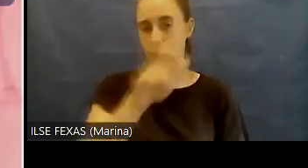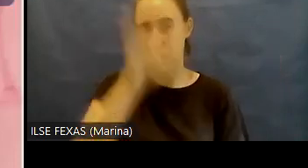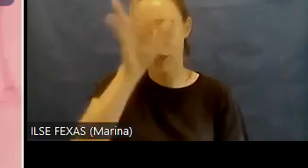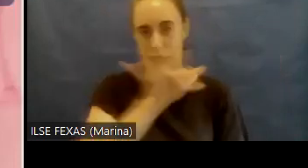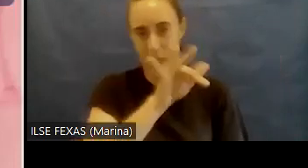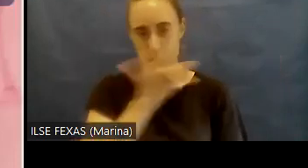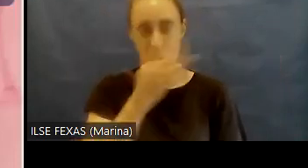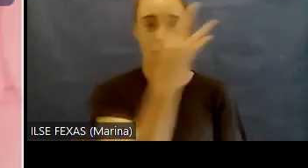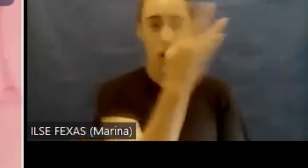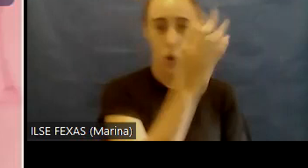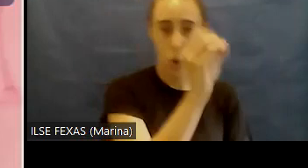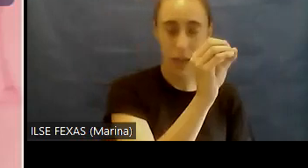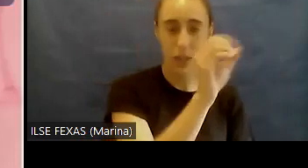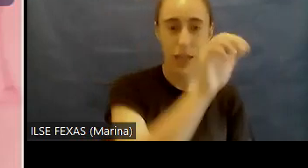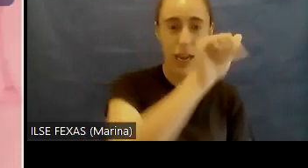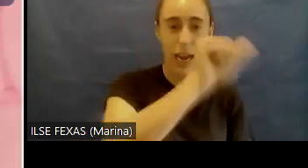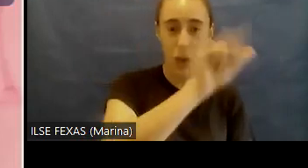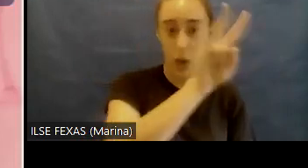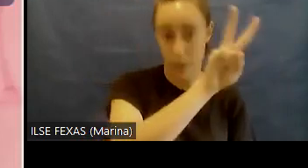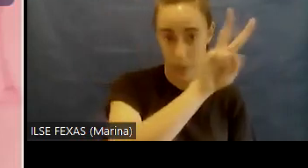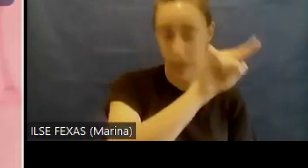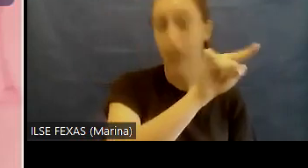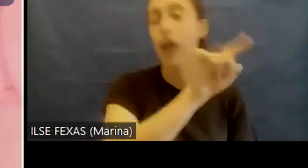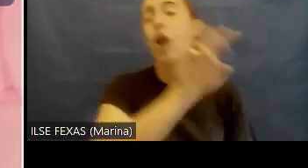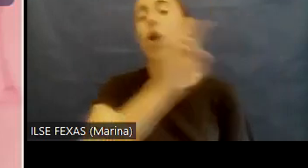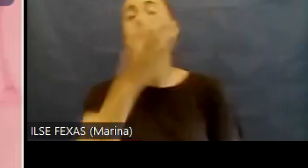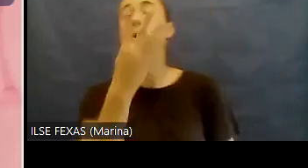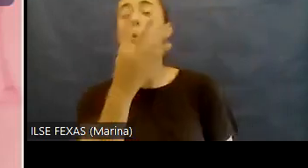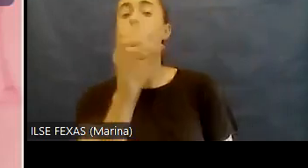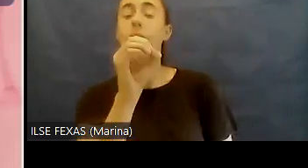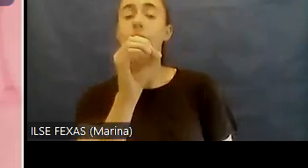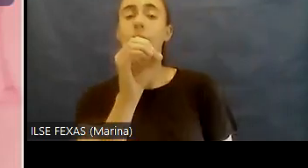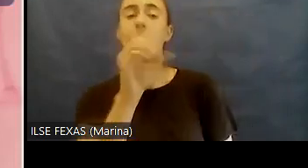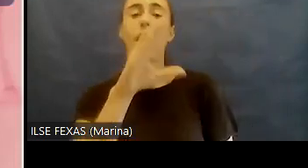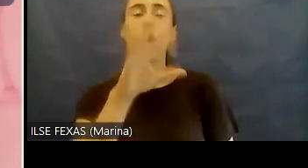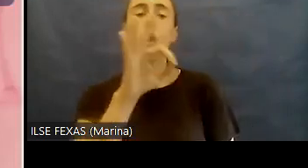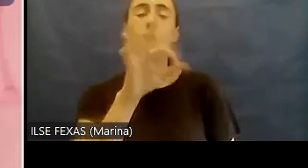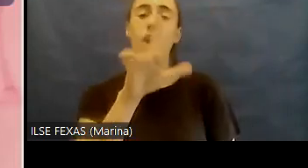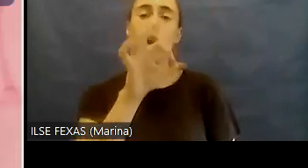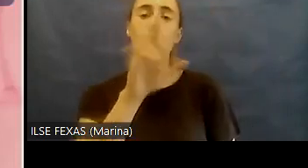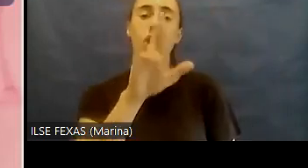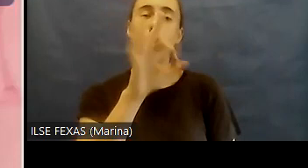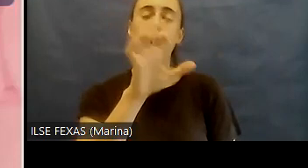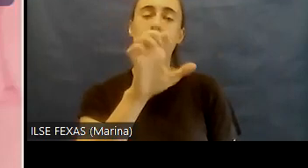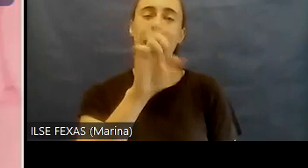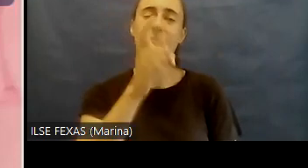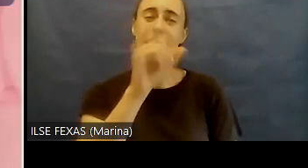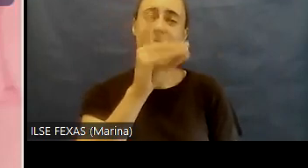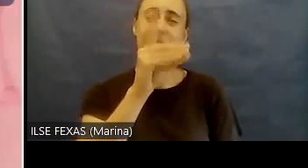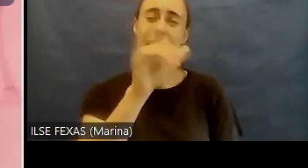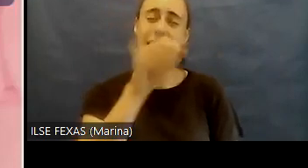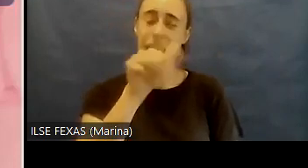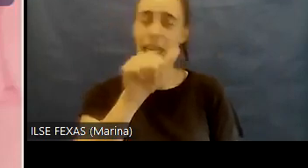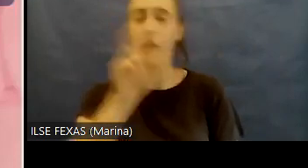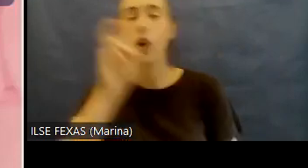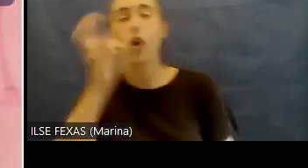aloe, 40 con un colutorio a base de clorhexidina y 40 con agua destilada. Y se vio que la eficacia del gel de aloe vera